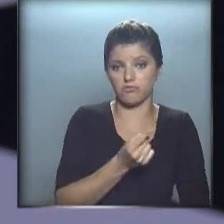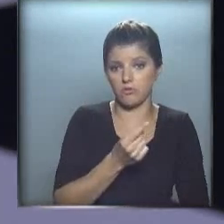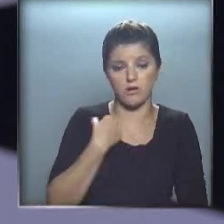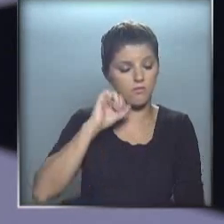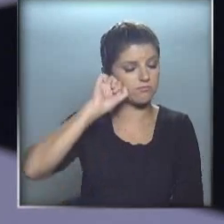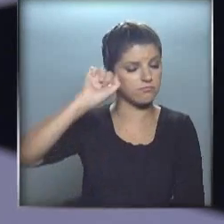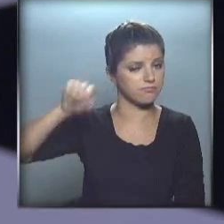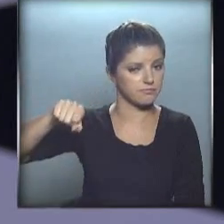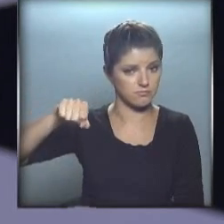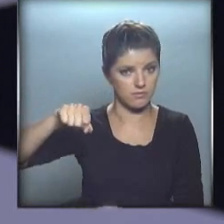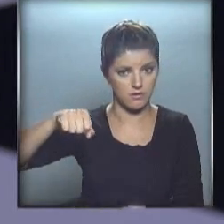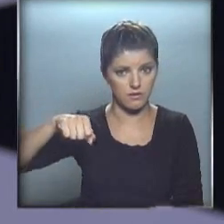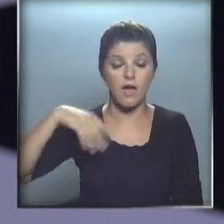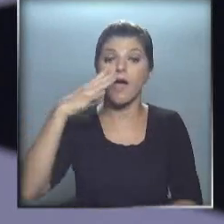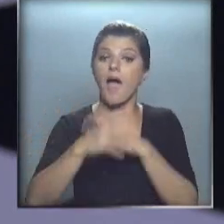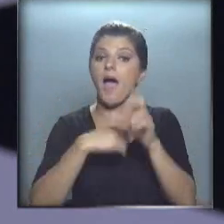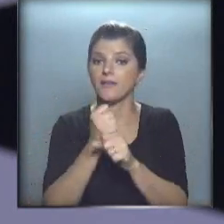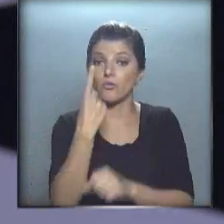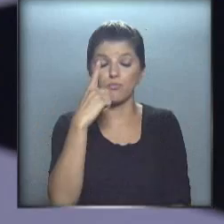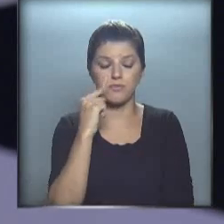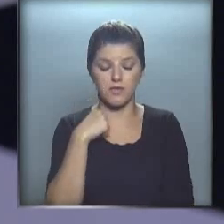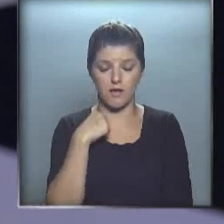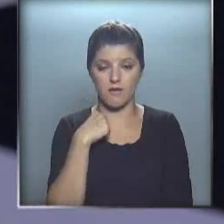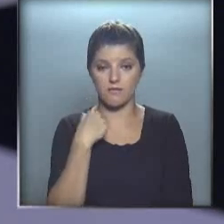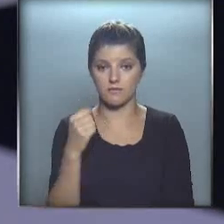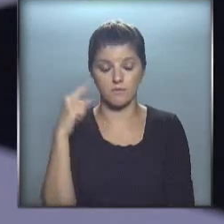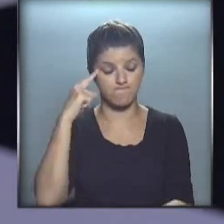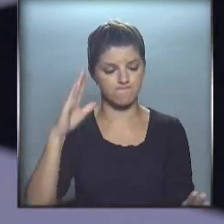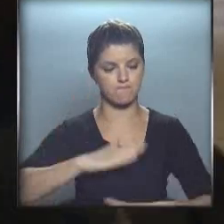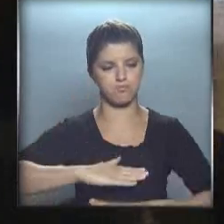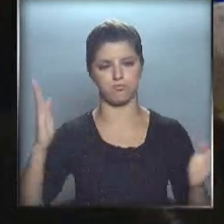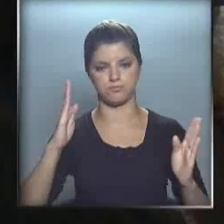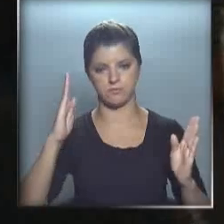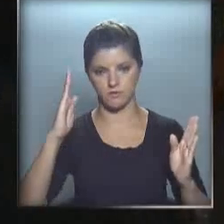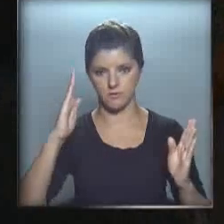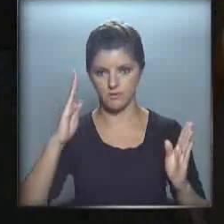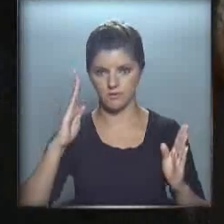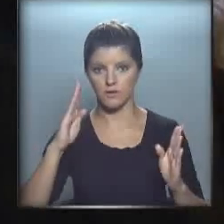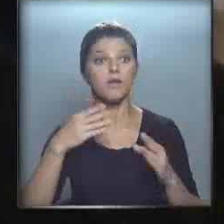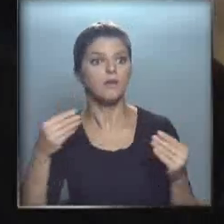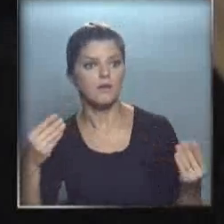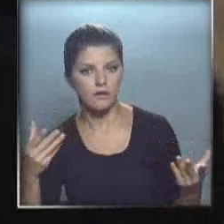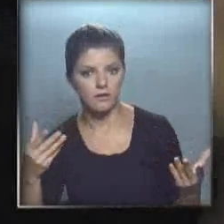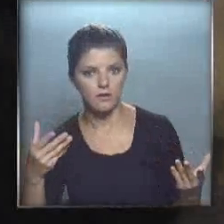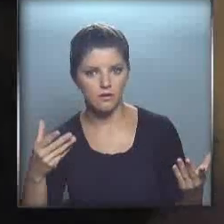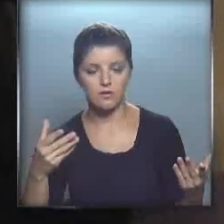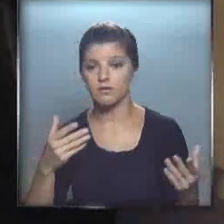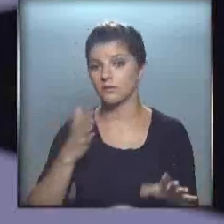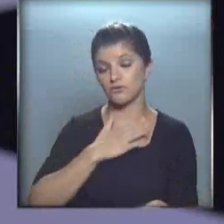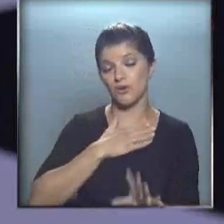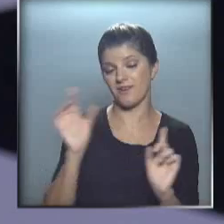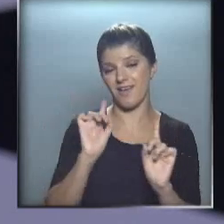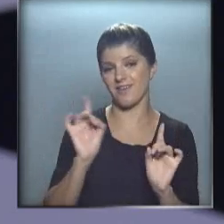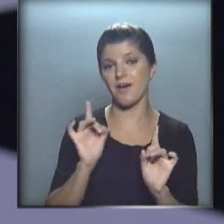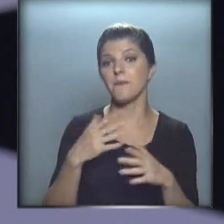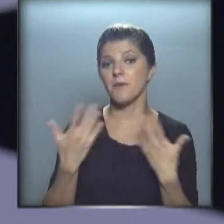que no los escuchaba, ¿no? Hasta que un día agarré y te cansa. ¿Y qué pasó? ¿Y reaccionaste? No, en mi caso no pasó